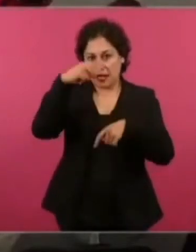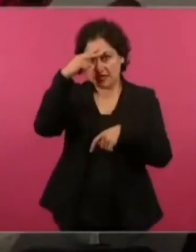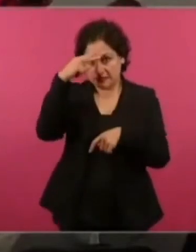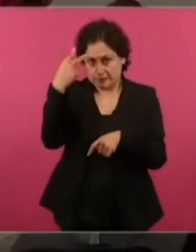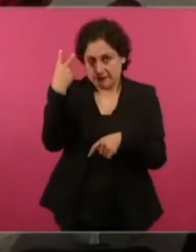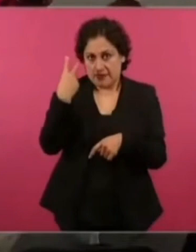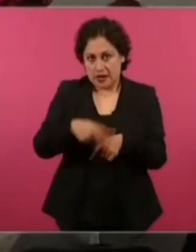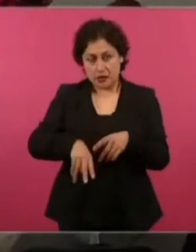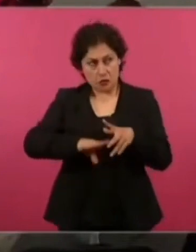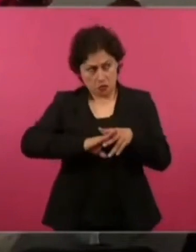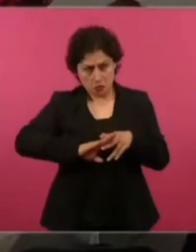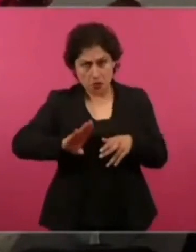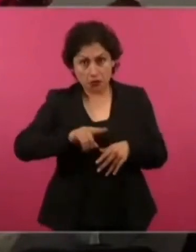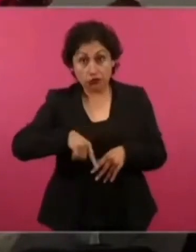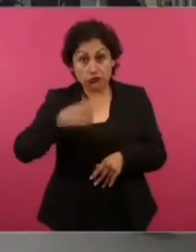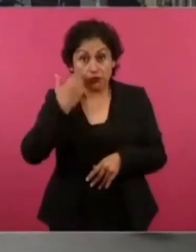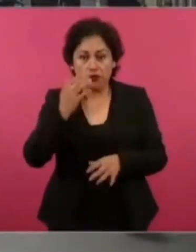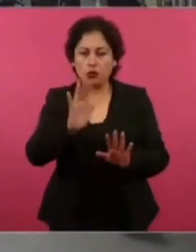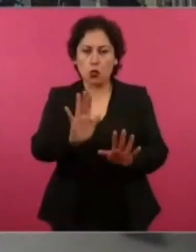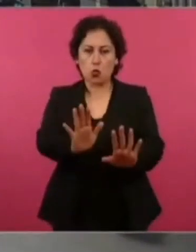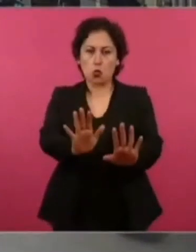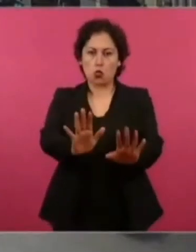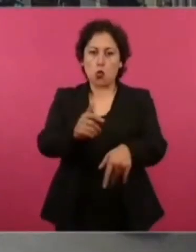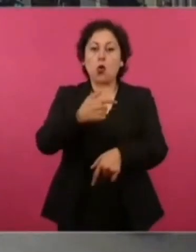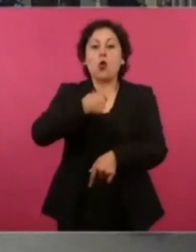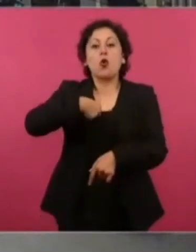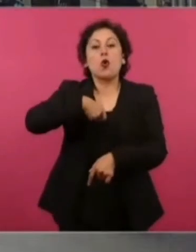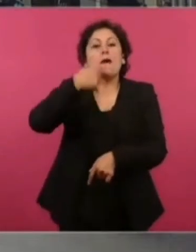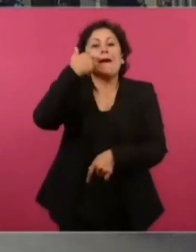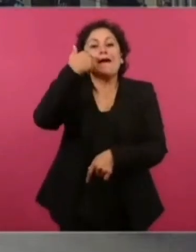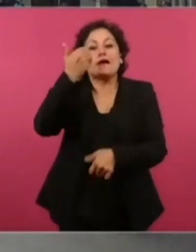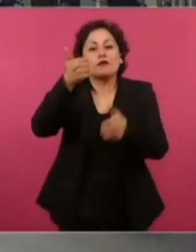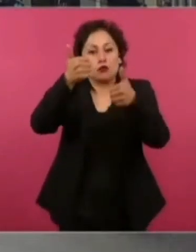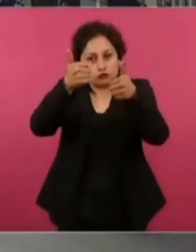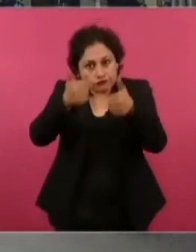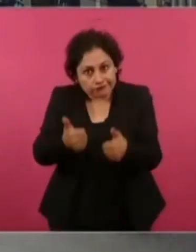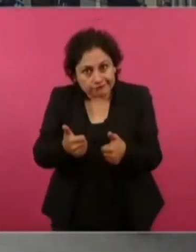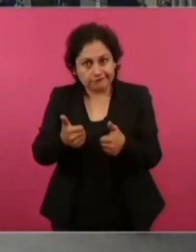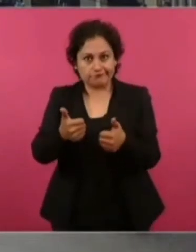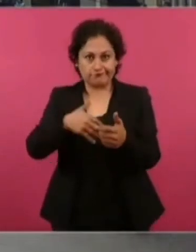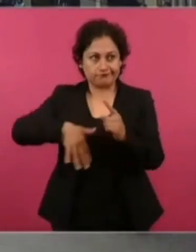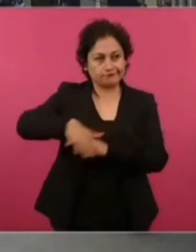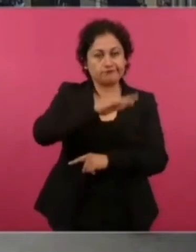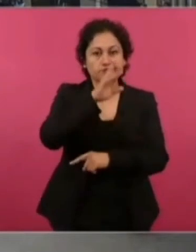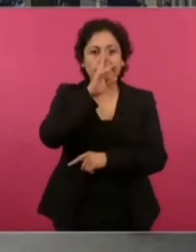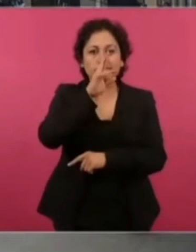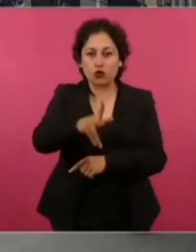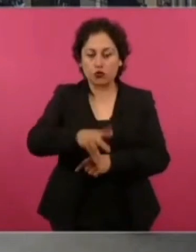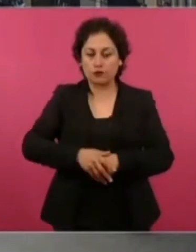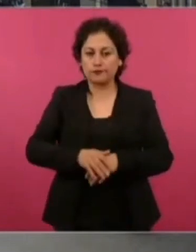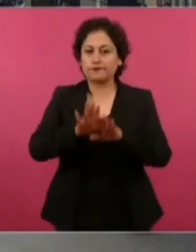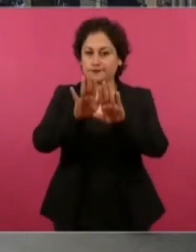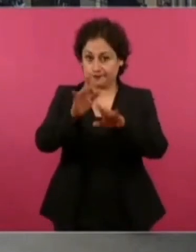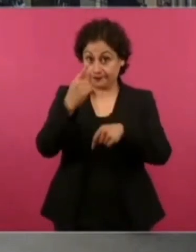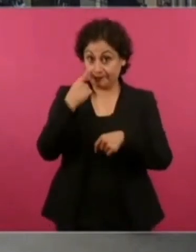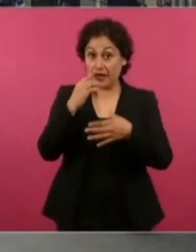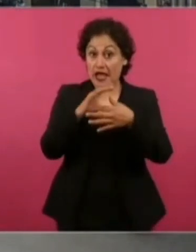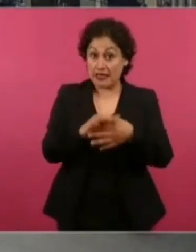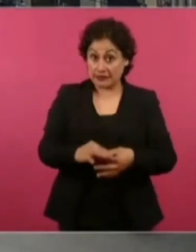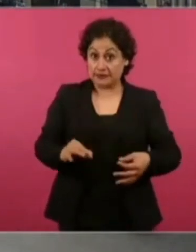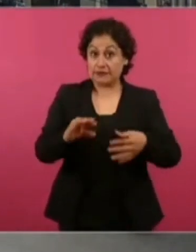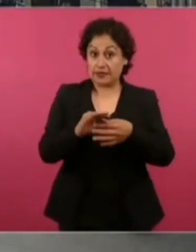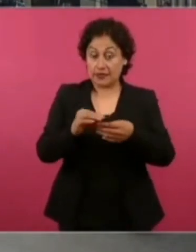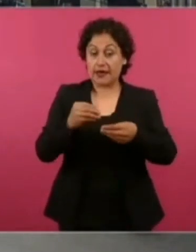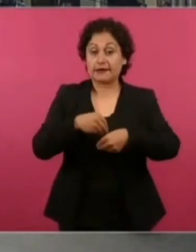te voy a aclarar algo para ser más precisos y específicos. Ahora